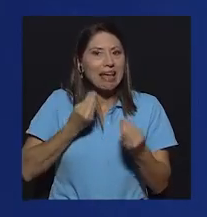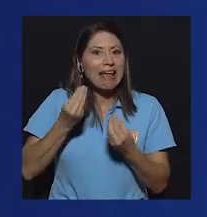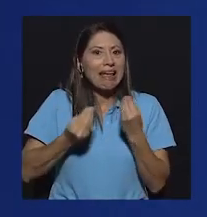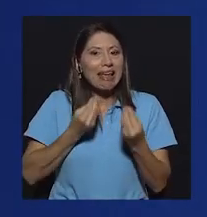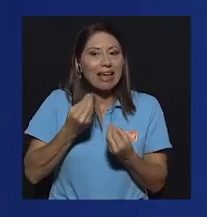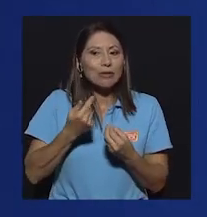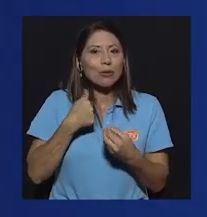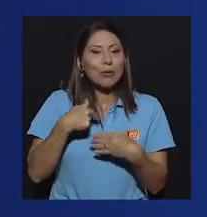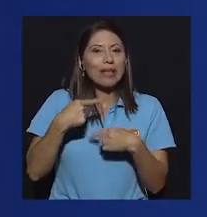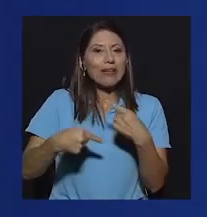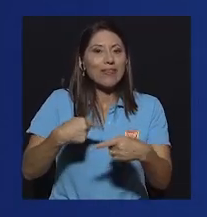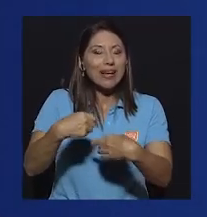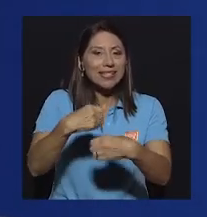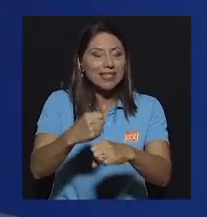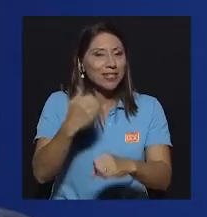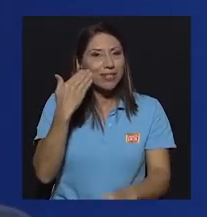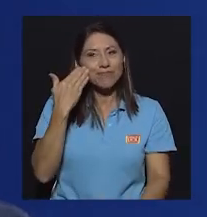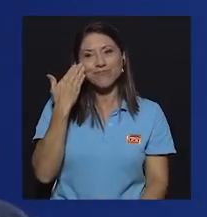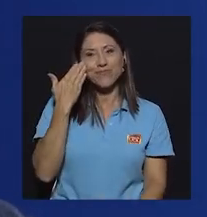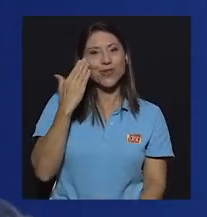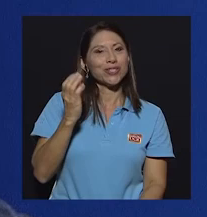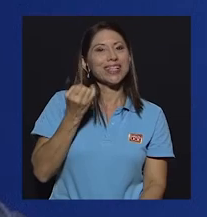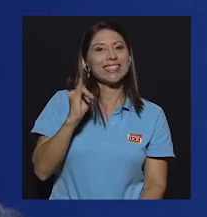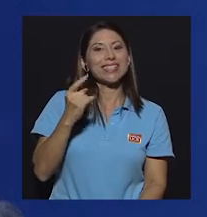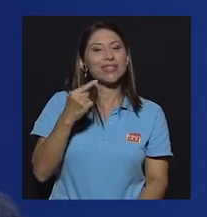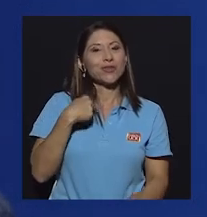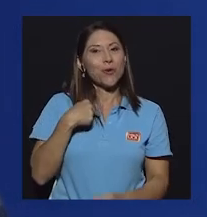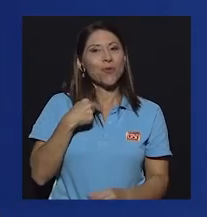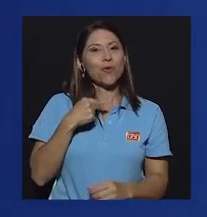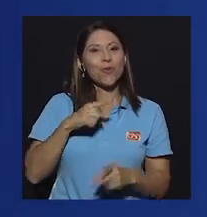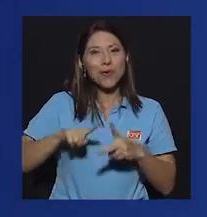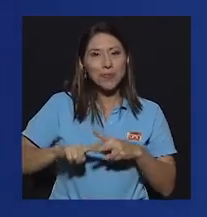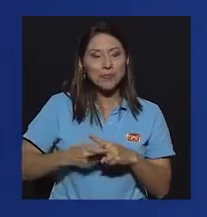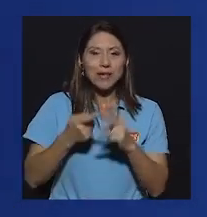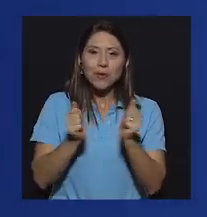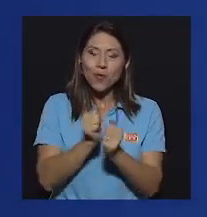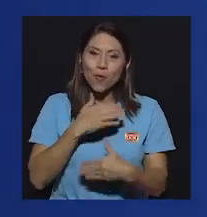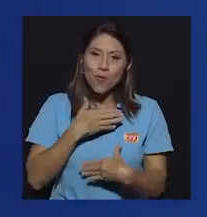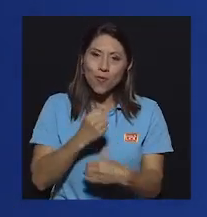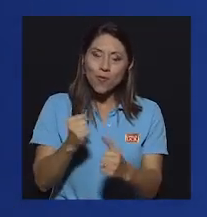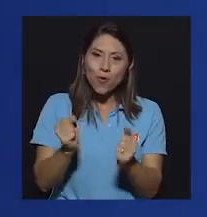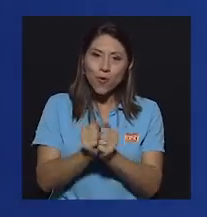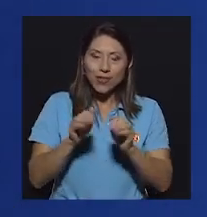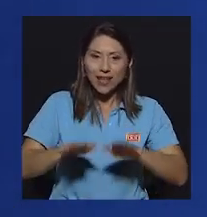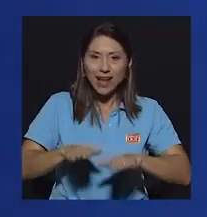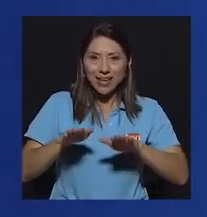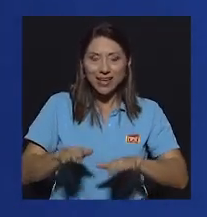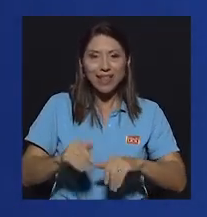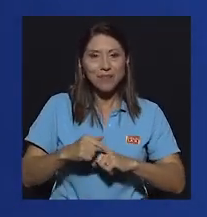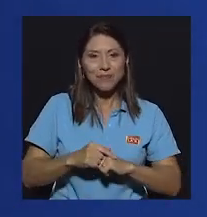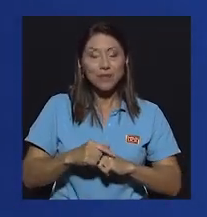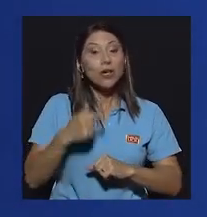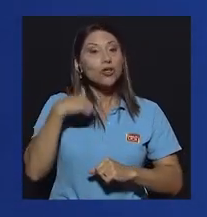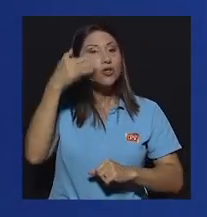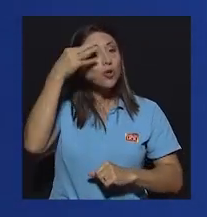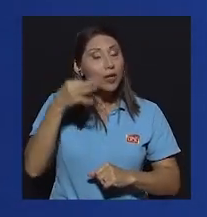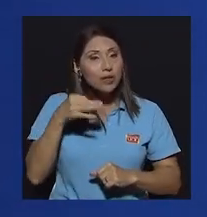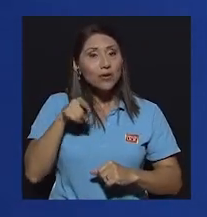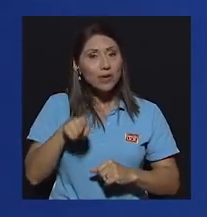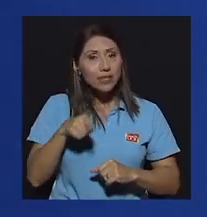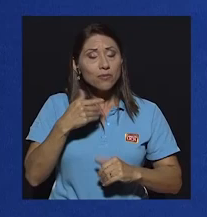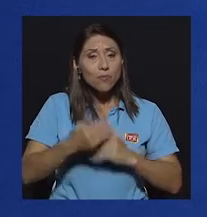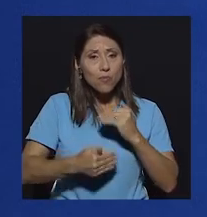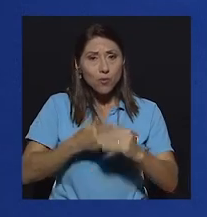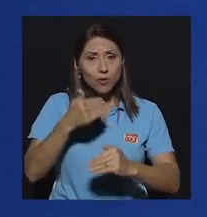que, de lo que creía. Ajá. Hay una cosa también que me pregunto,